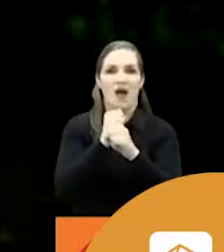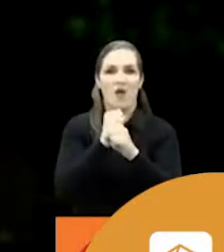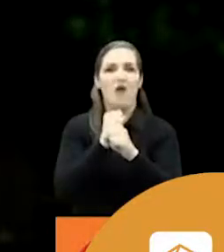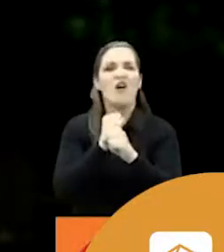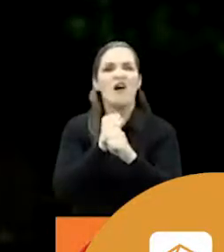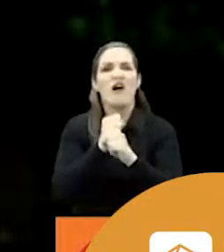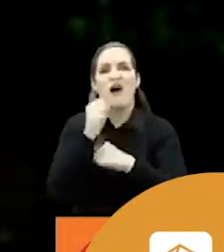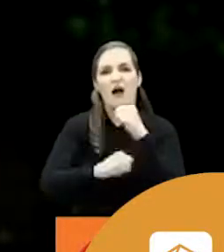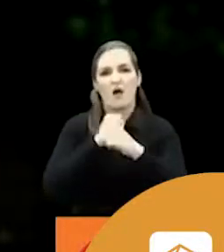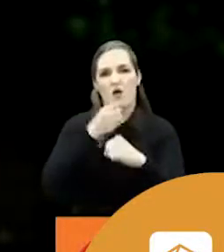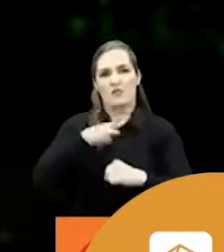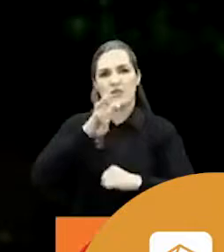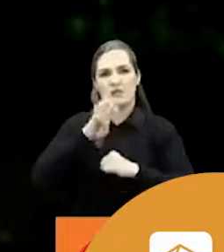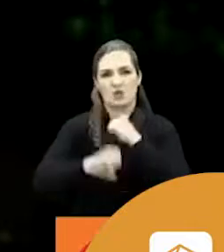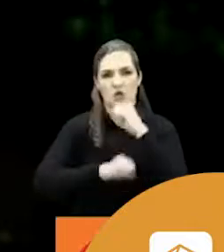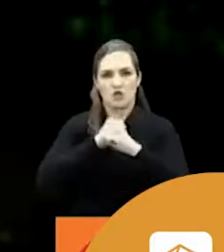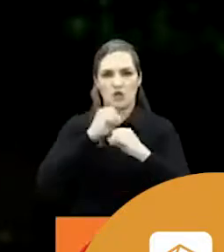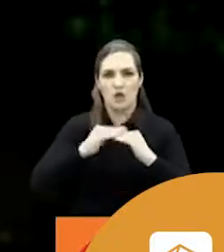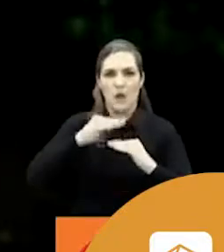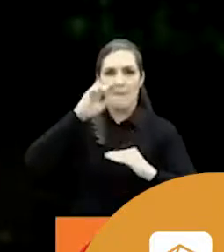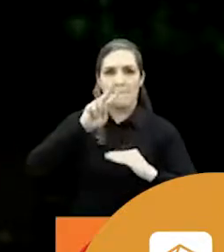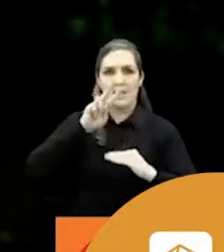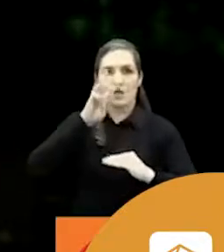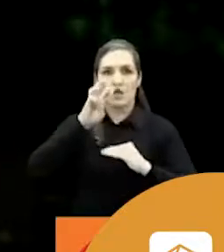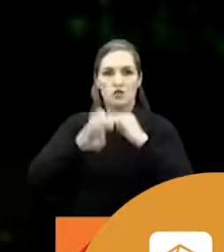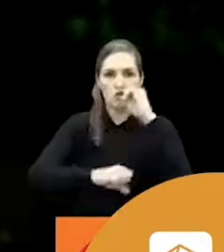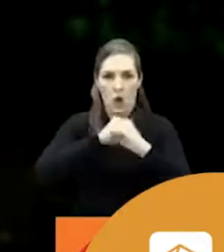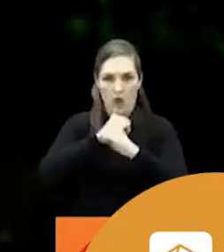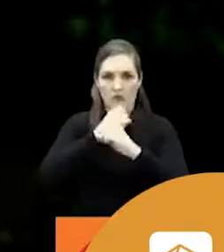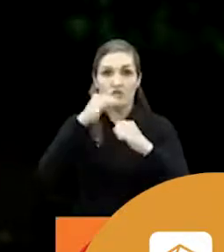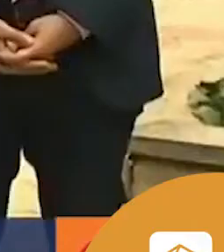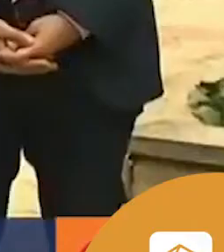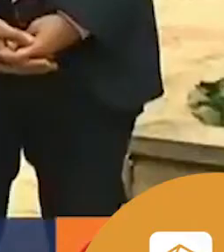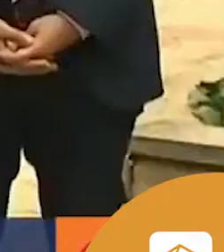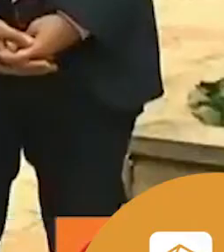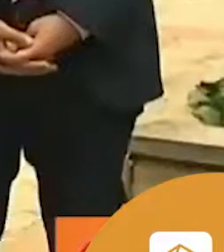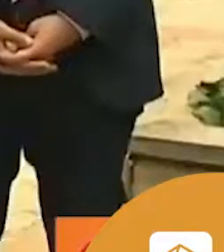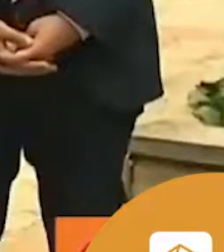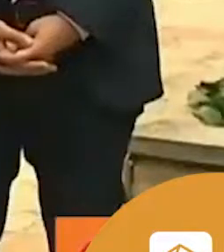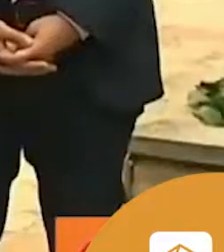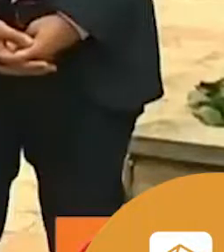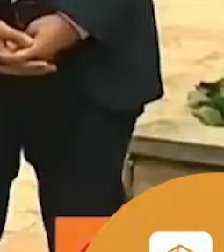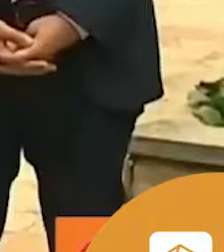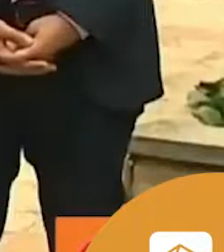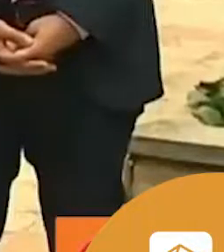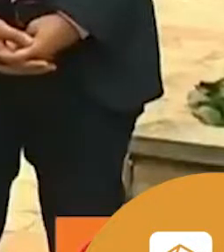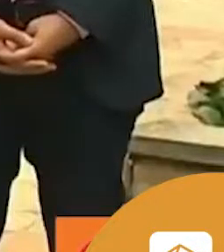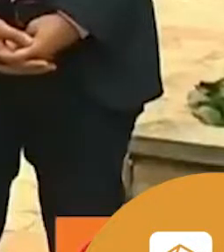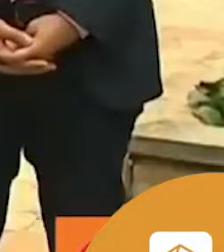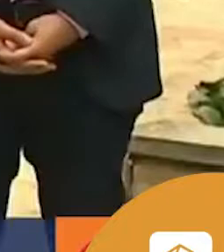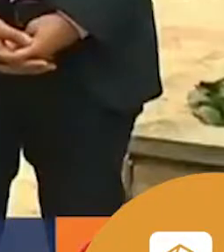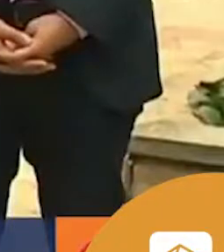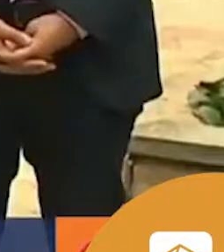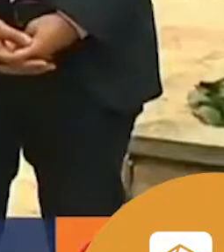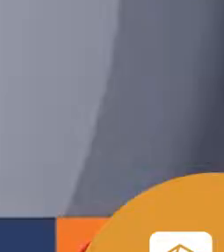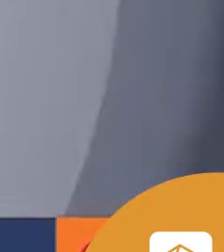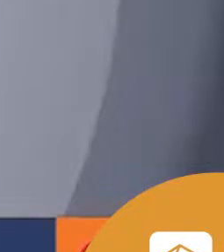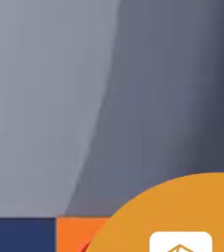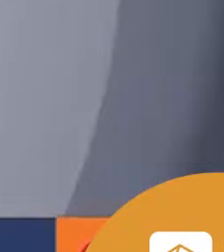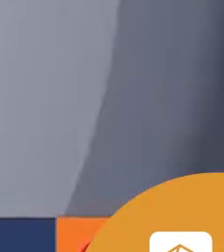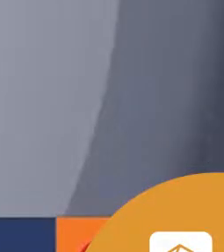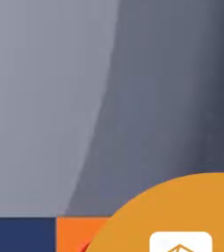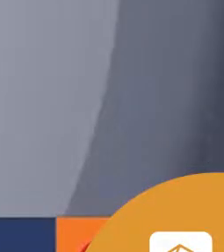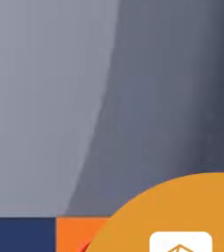18 y 28 años de manera formal en nuestro país. La tasa de interés más barata en